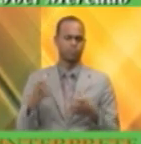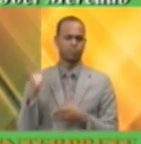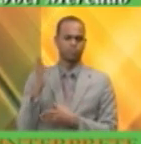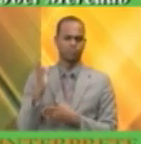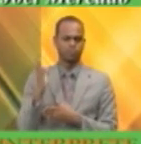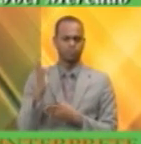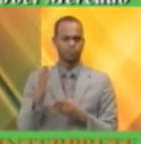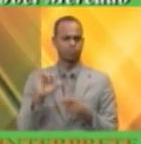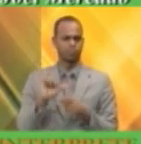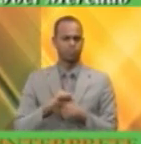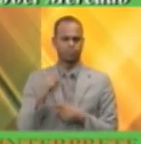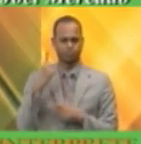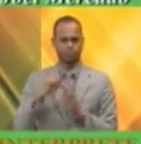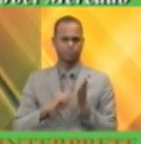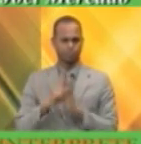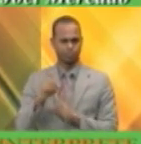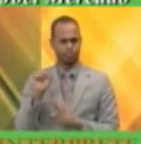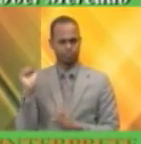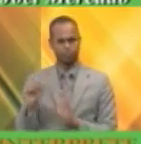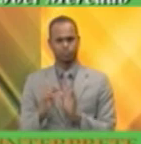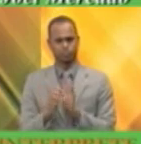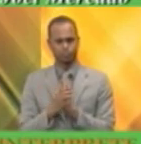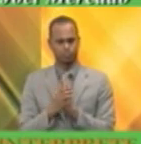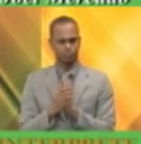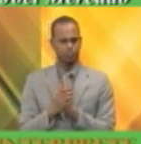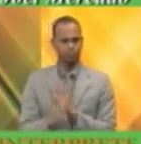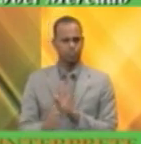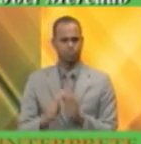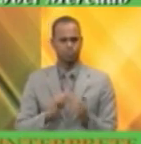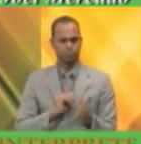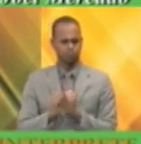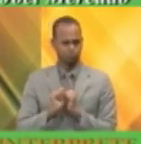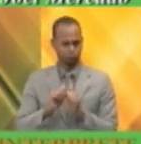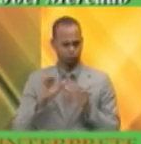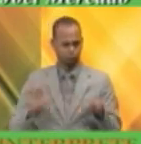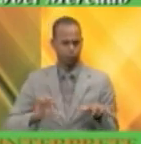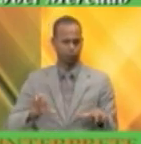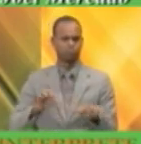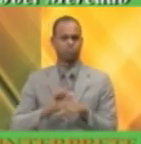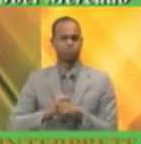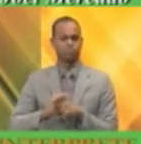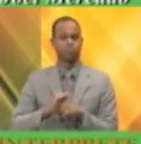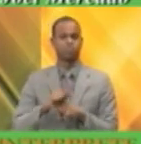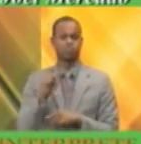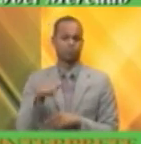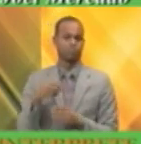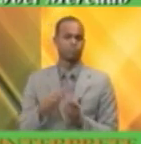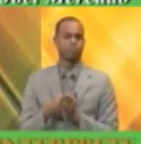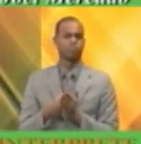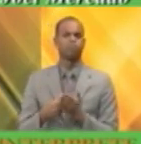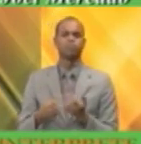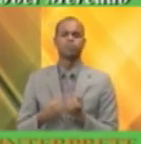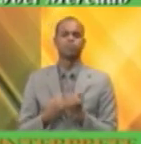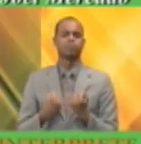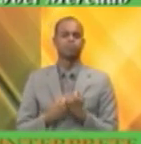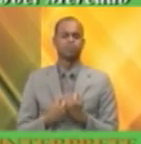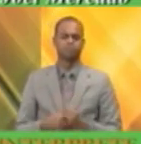sobre desarrollo de atleta y técnico. Y eso es con ese taller es con financiamiento